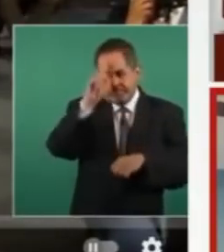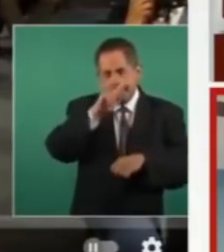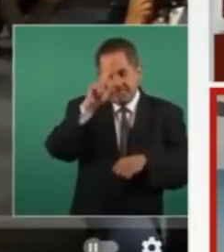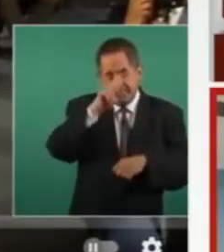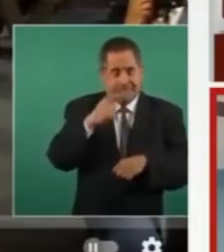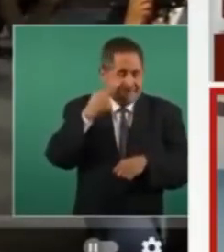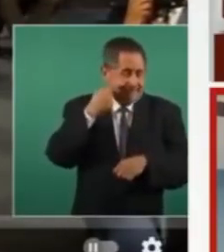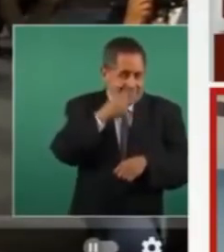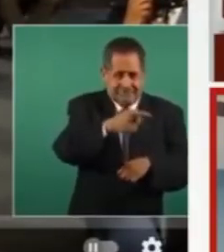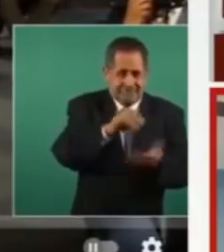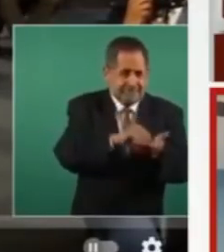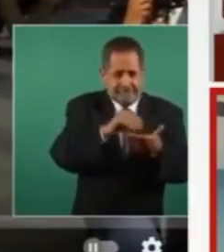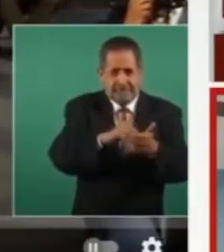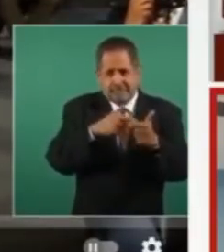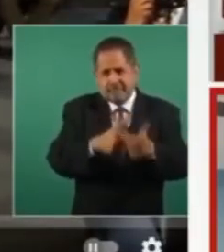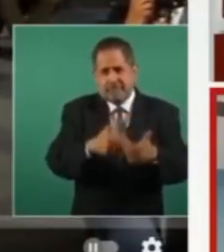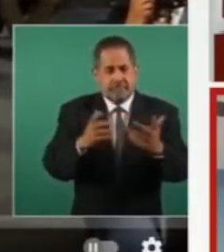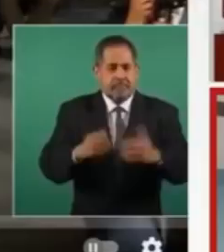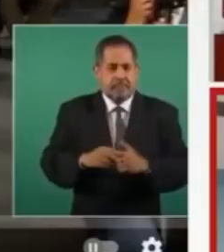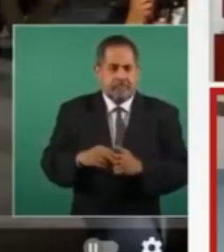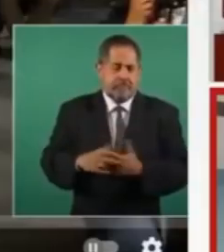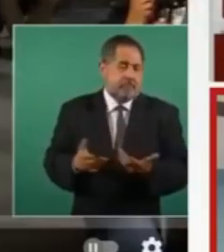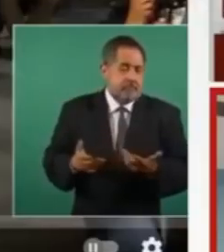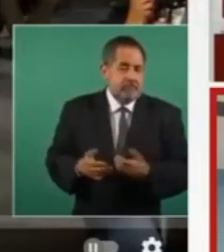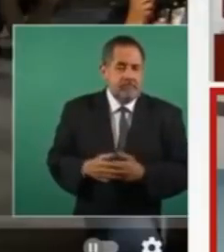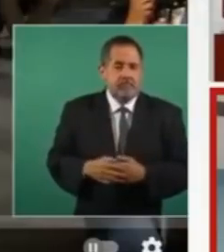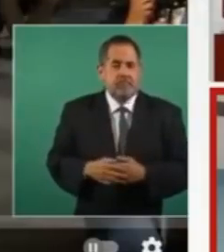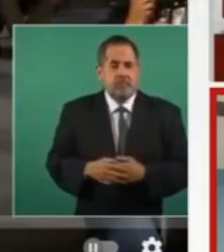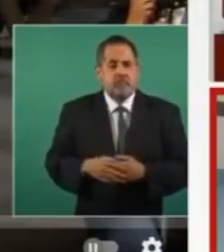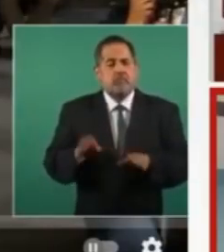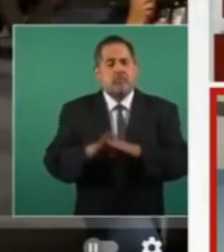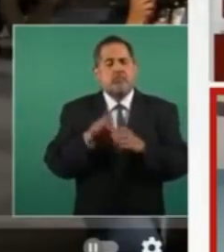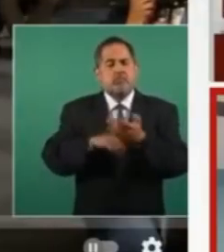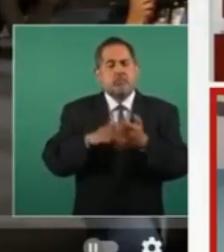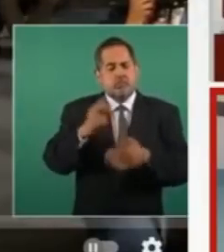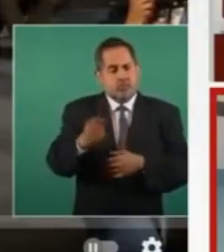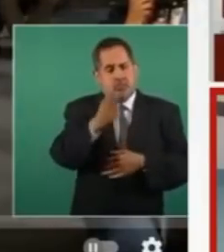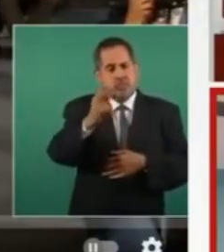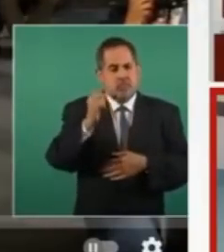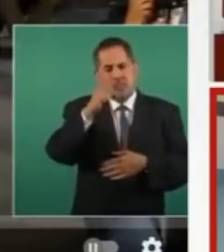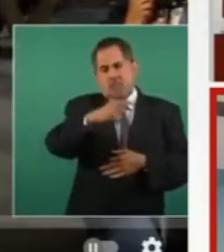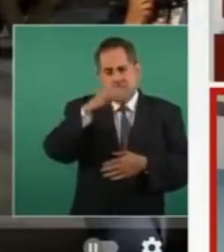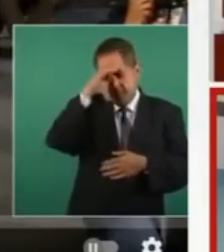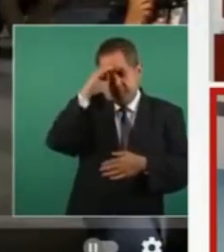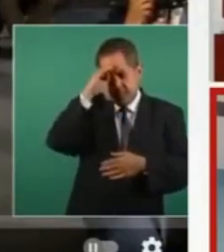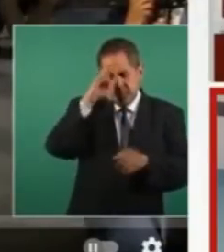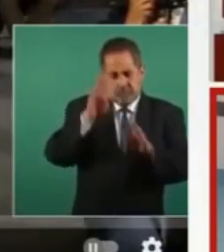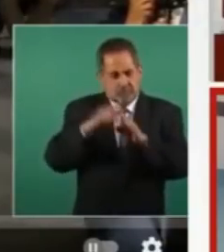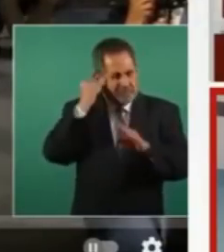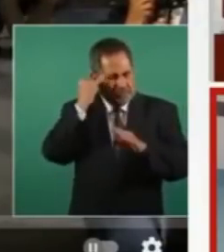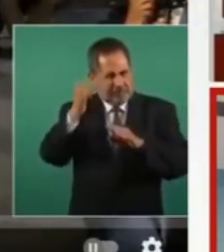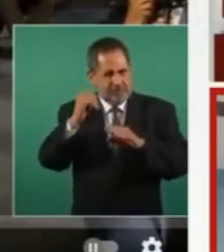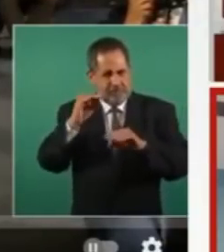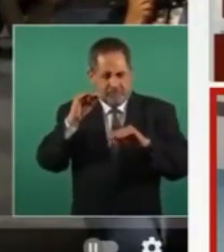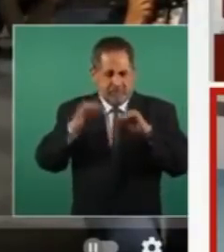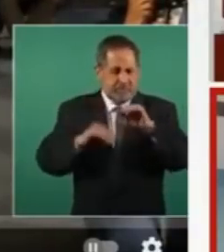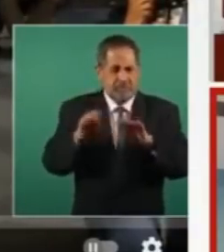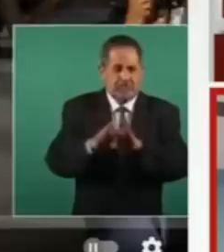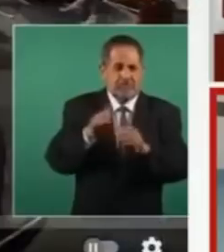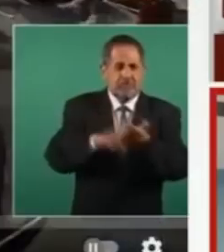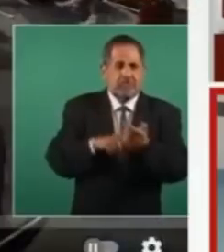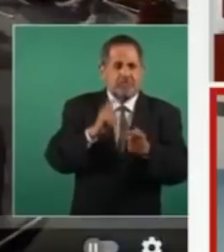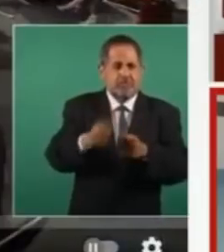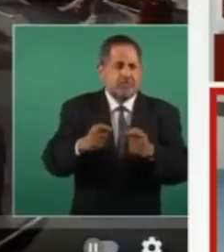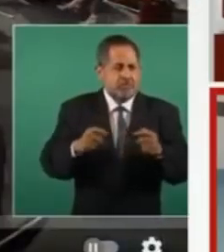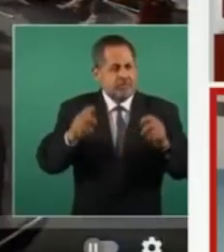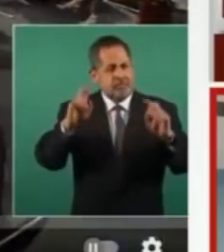bueno, han permanecido, pues no es algo nuevo, pero usted ha planteado algo concreto en este tema